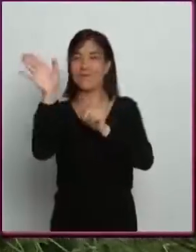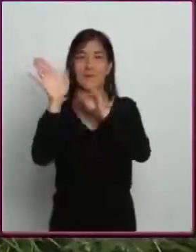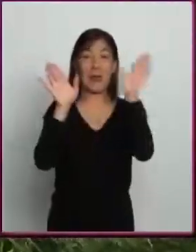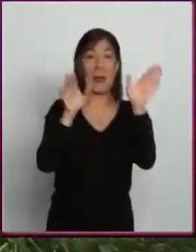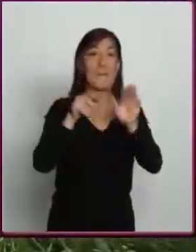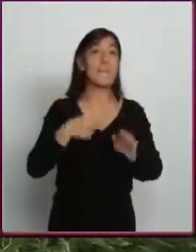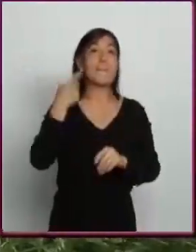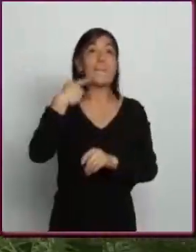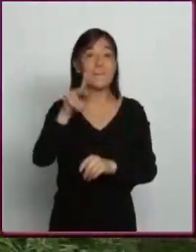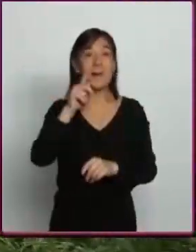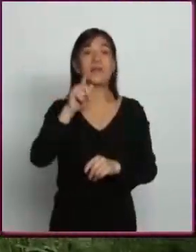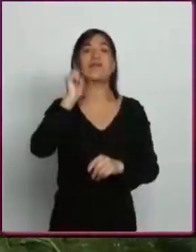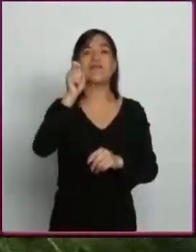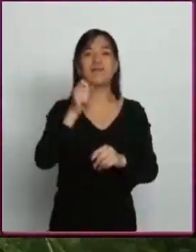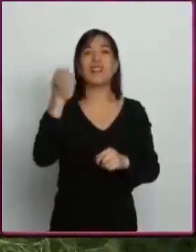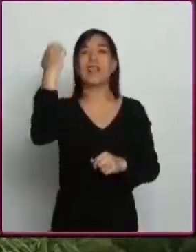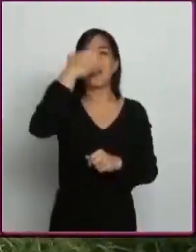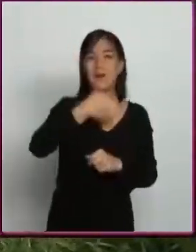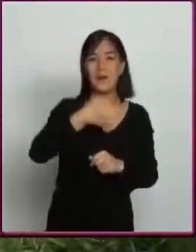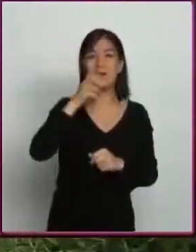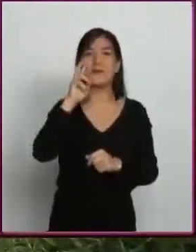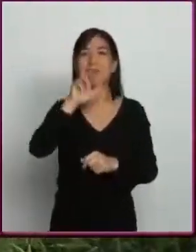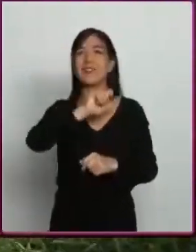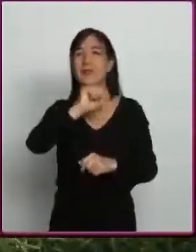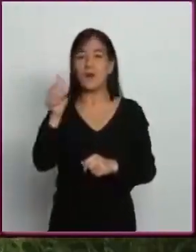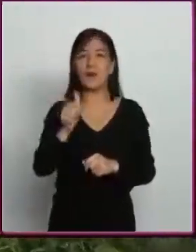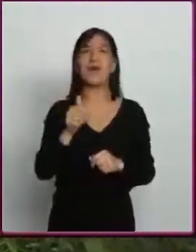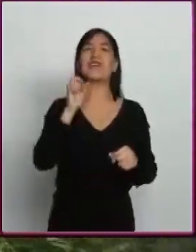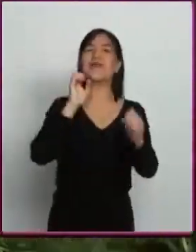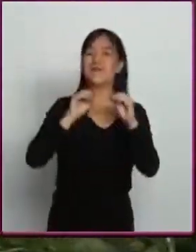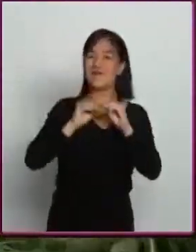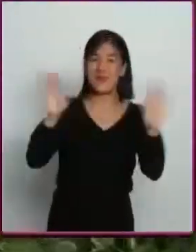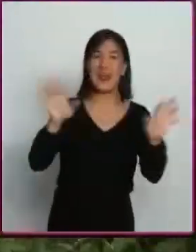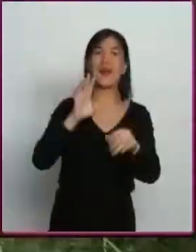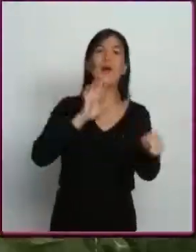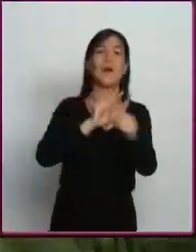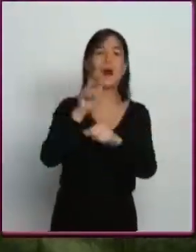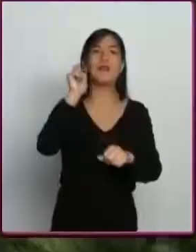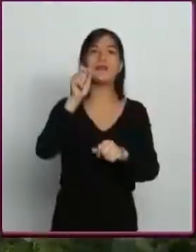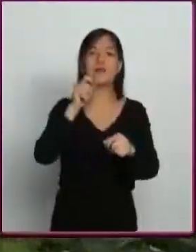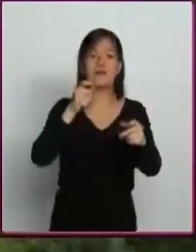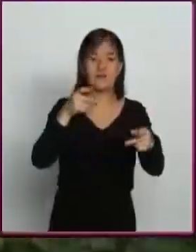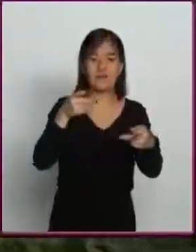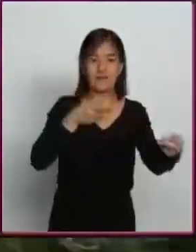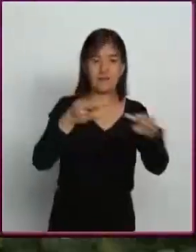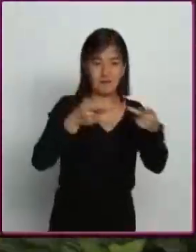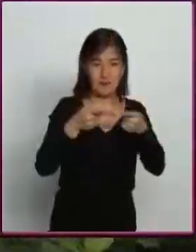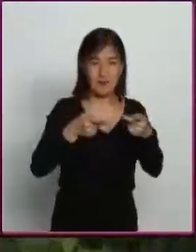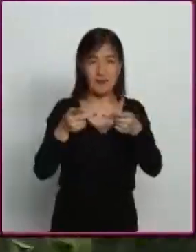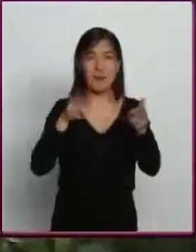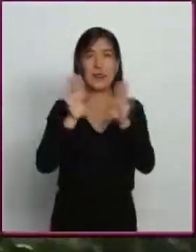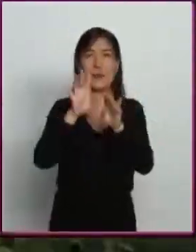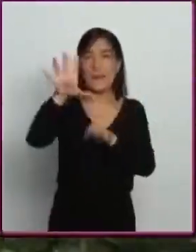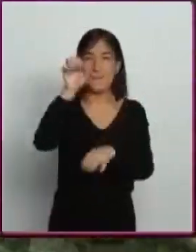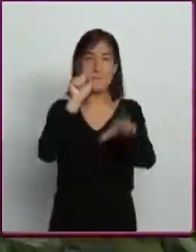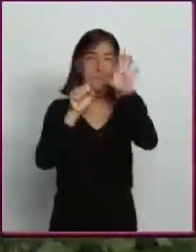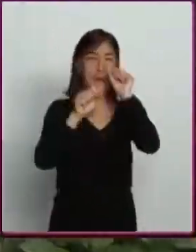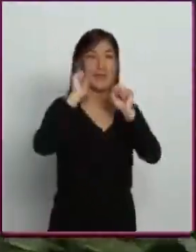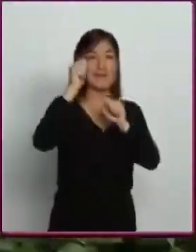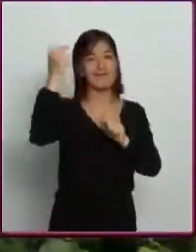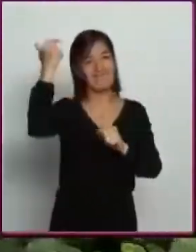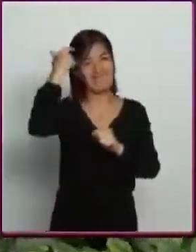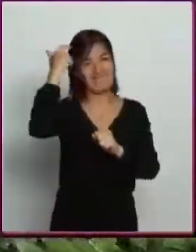la otra mitad de la ecuación. Claro, el encargado de procesar toda la información que estos captan, el